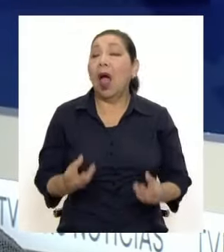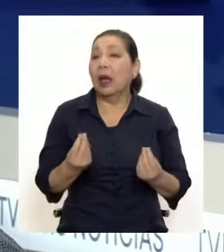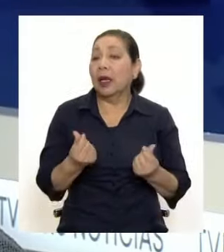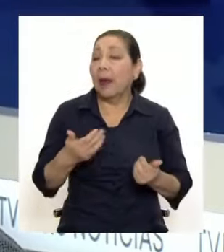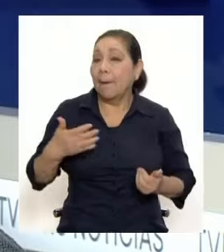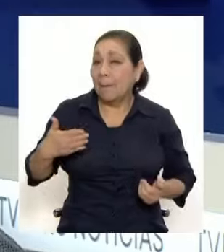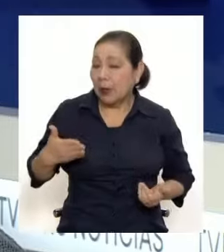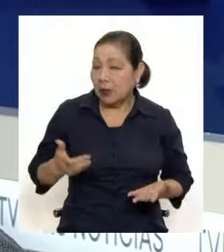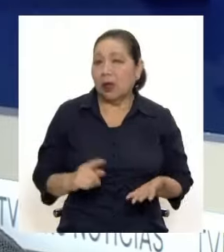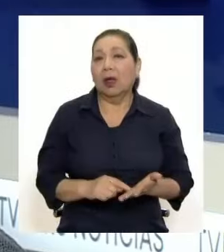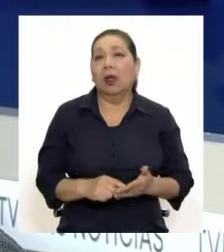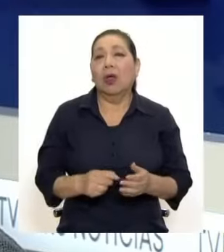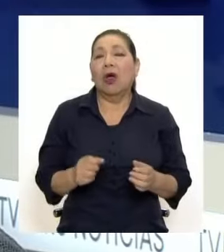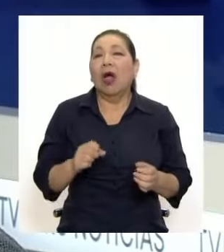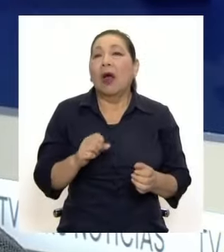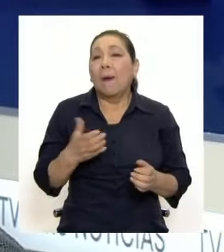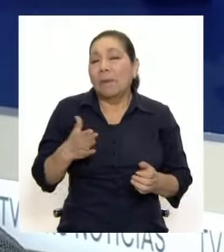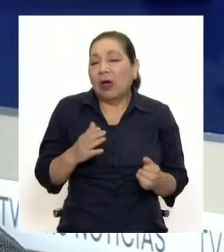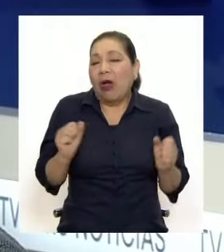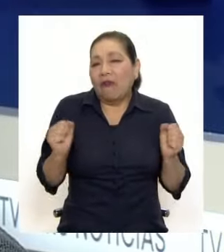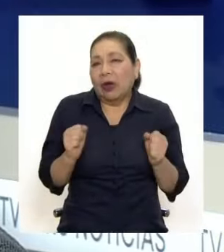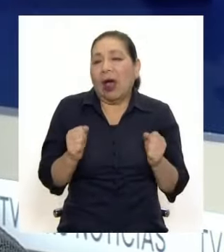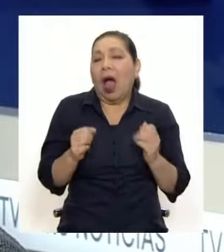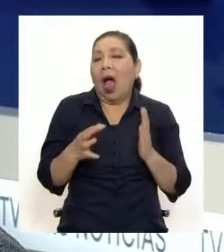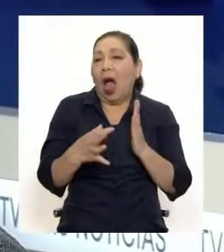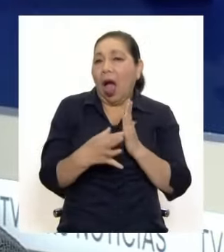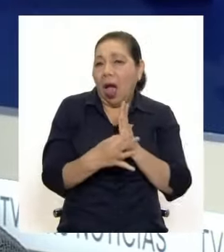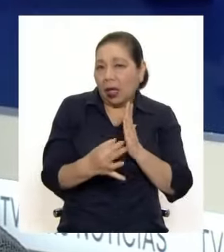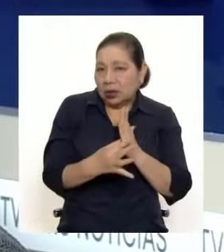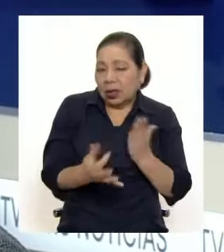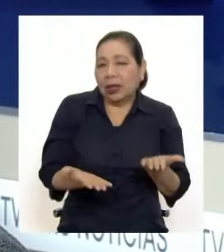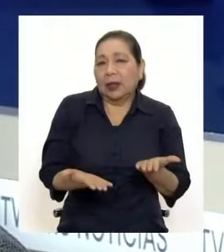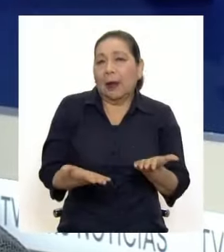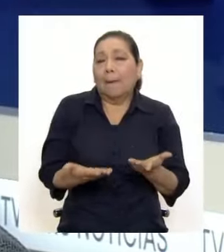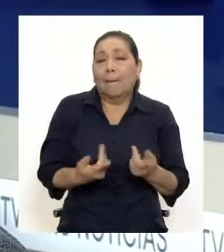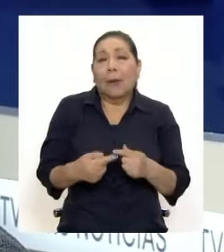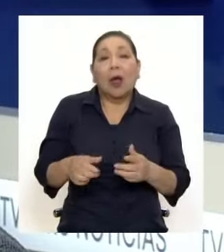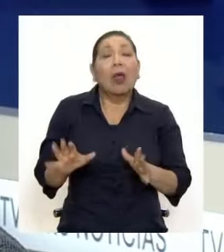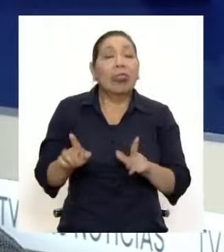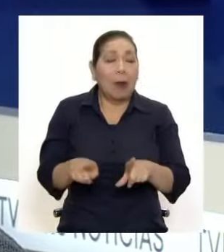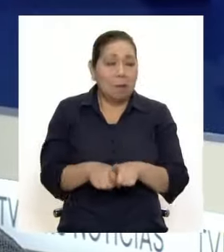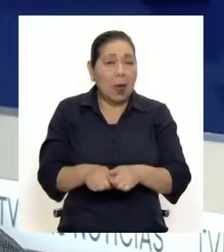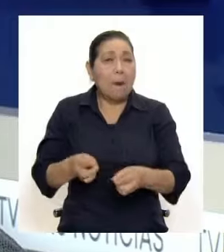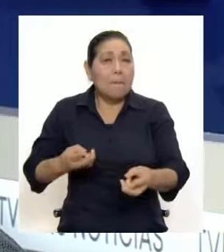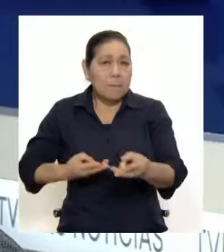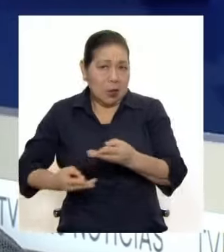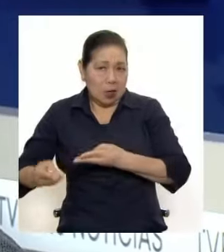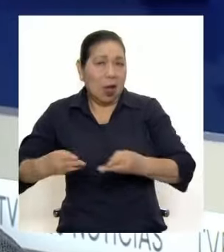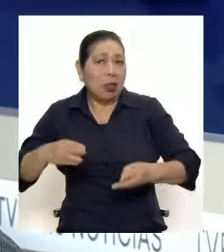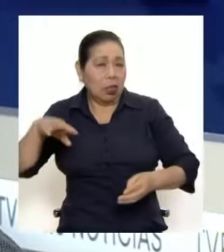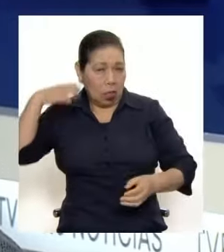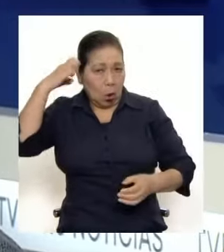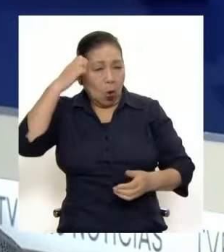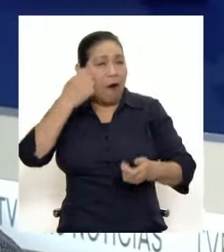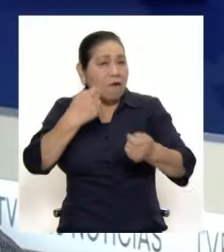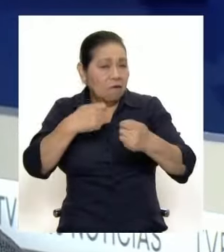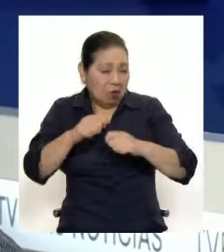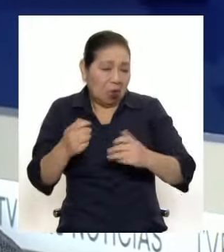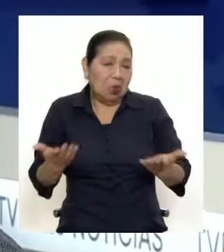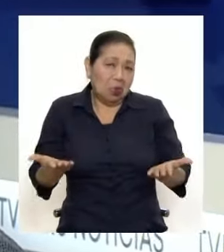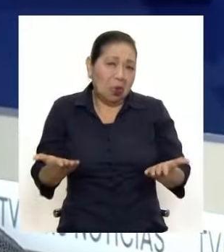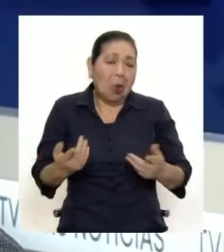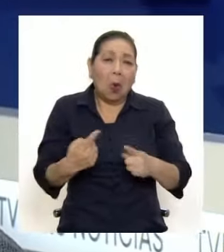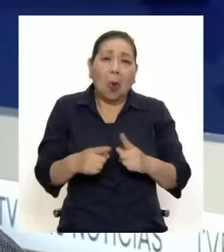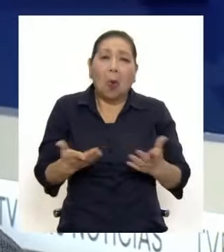pescado con gelados el aceite y también tenemos el mercado europeo al cual nosotros exportamos